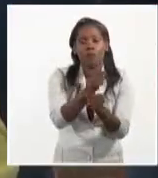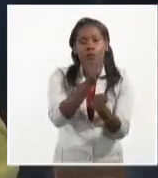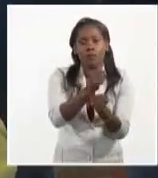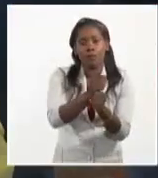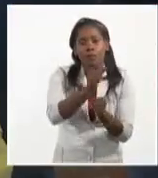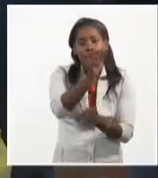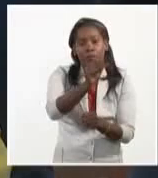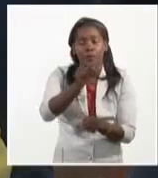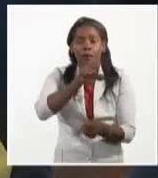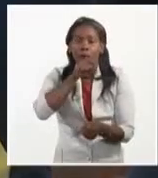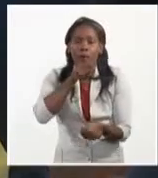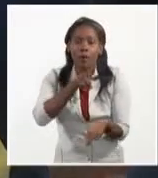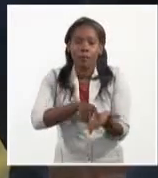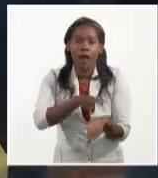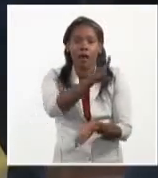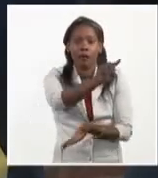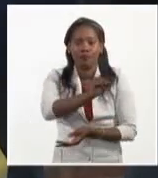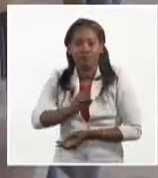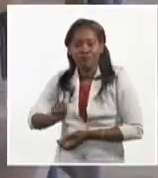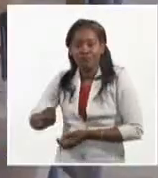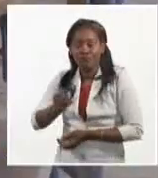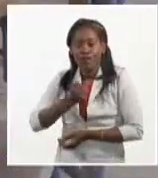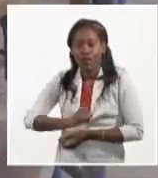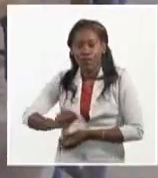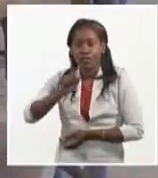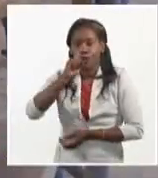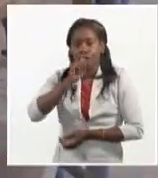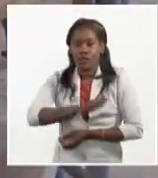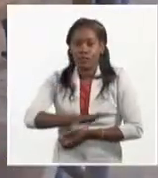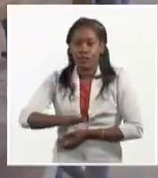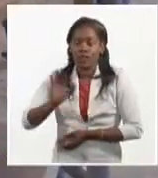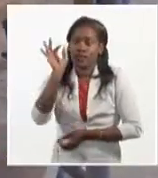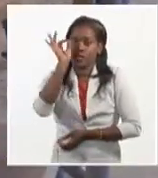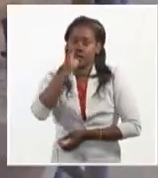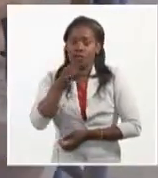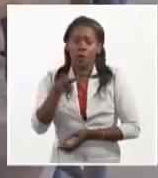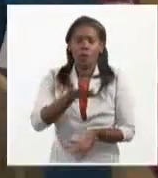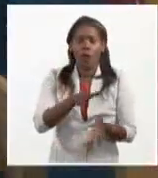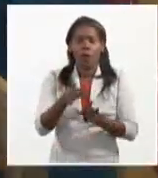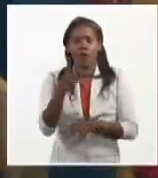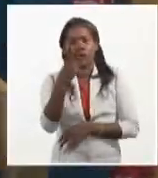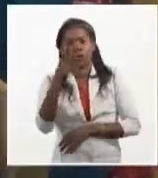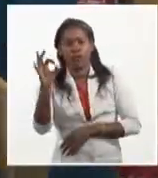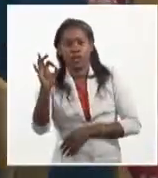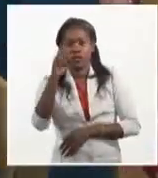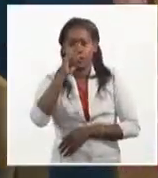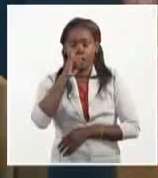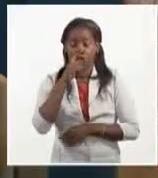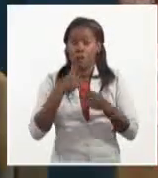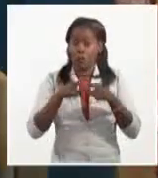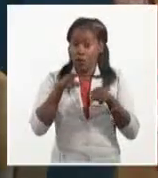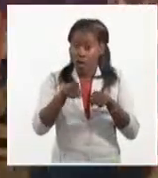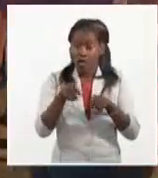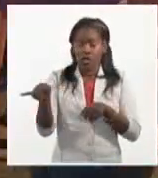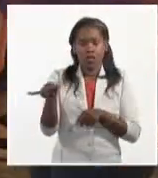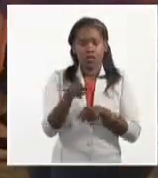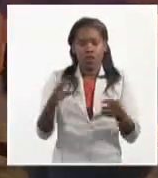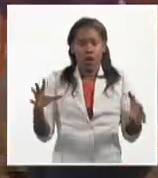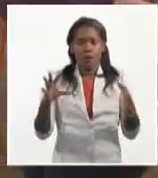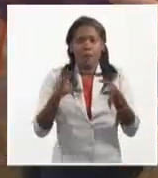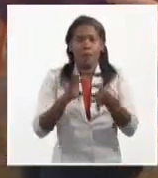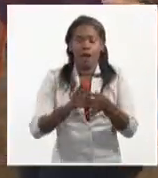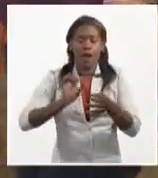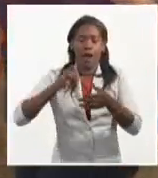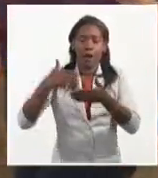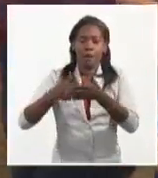La instalación beneficia a trabajadores de la entidad y de centros del polo productivo de Ascuba, ubicados en la localidad Pablo